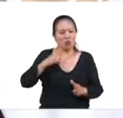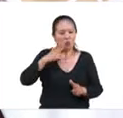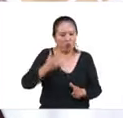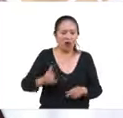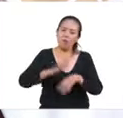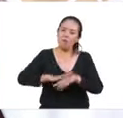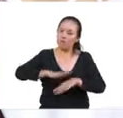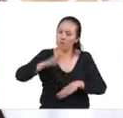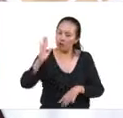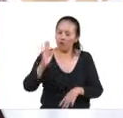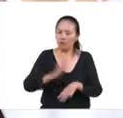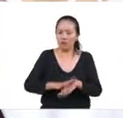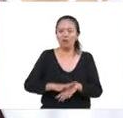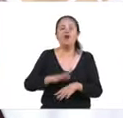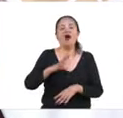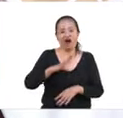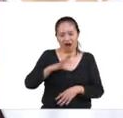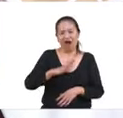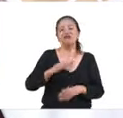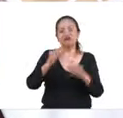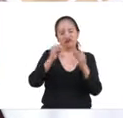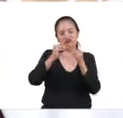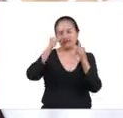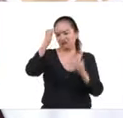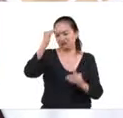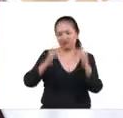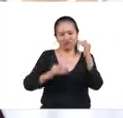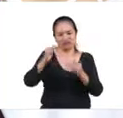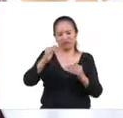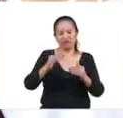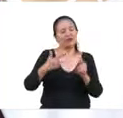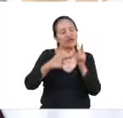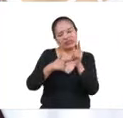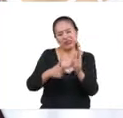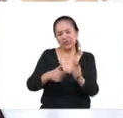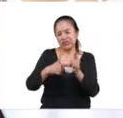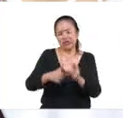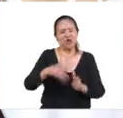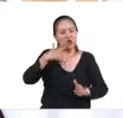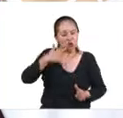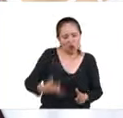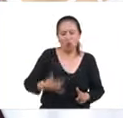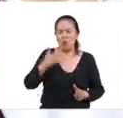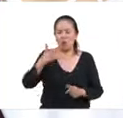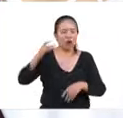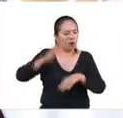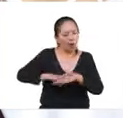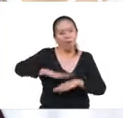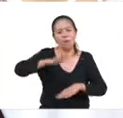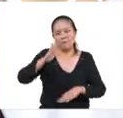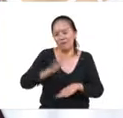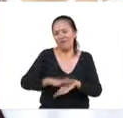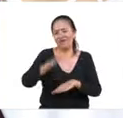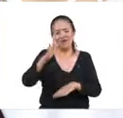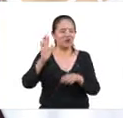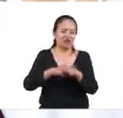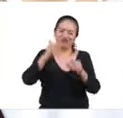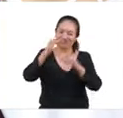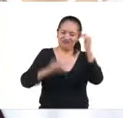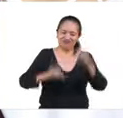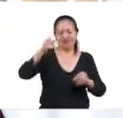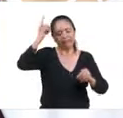hay una profunda desigualdad en México y hay que seguir luchando por disminuir esas monstruosas